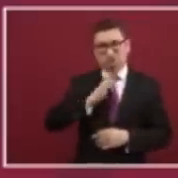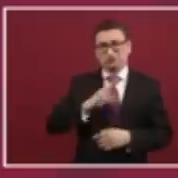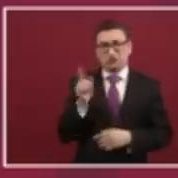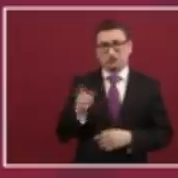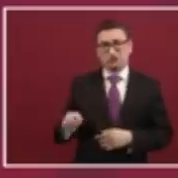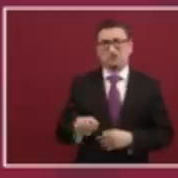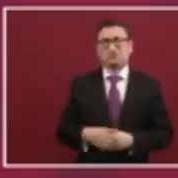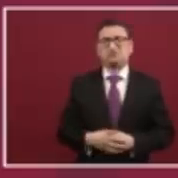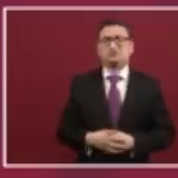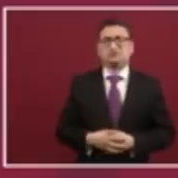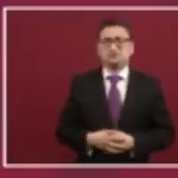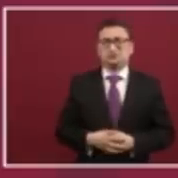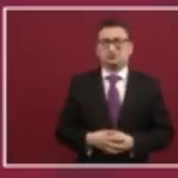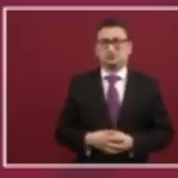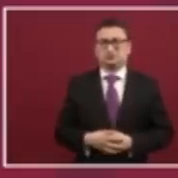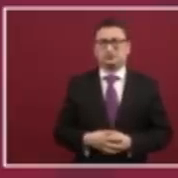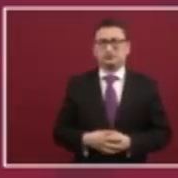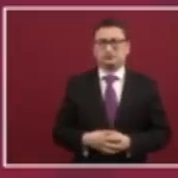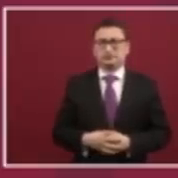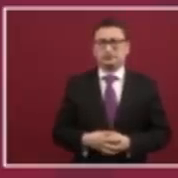uno de los